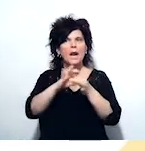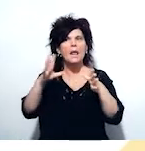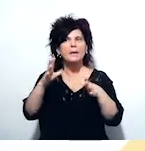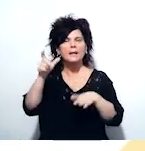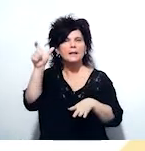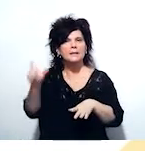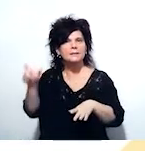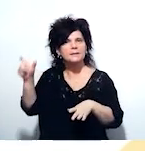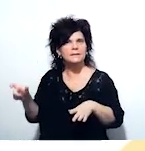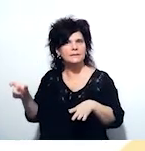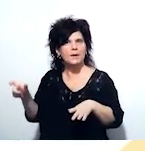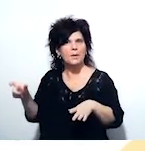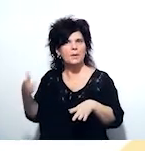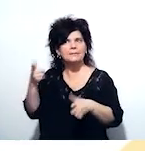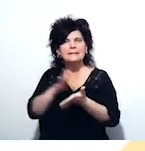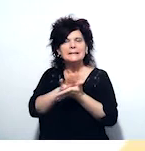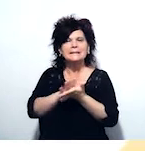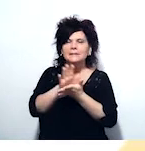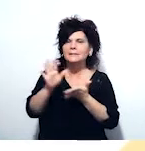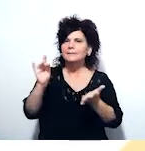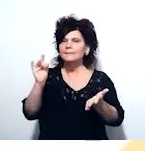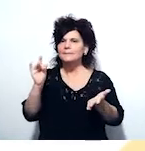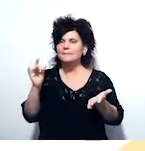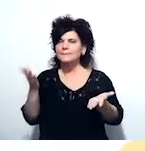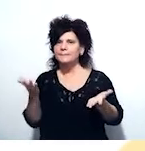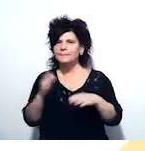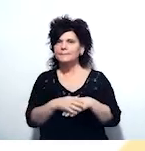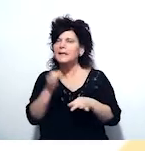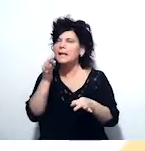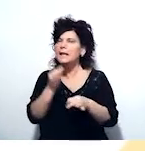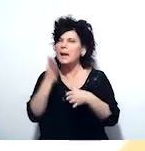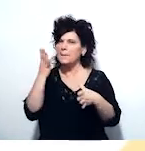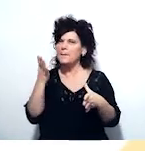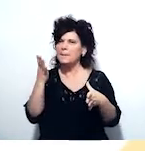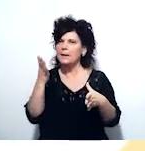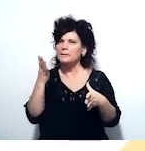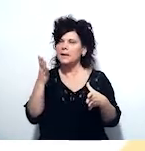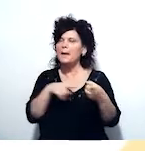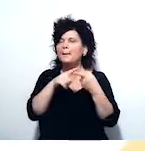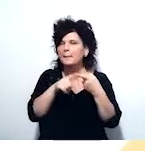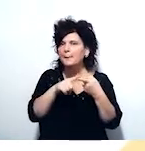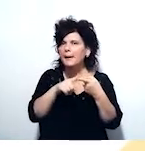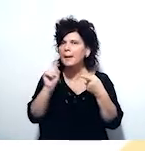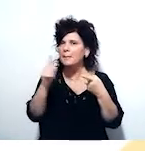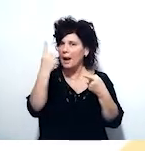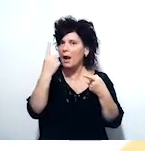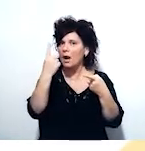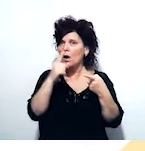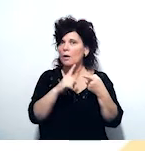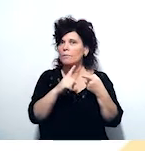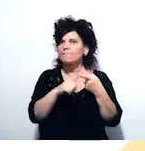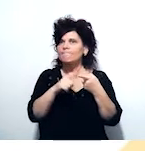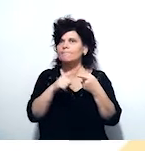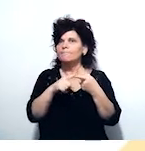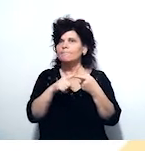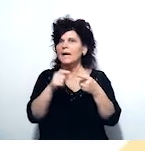civiles en una situación compleja, en especial, primero porque puede reprimirse la